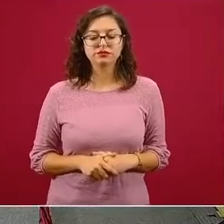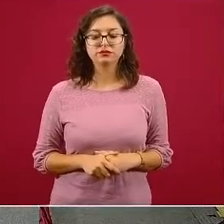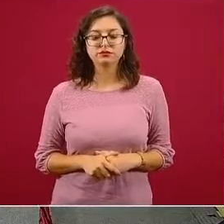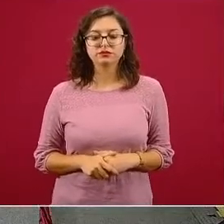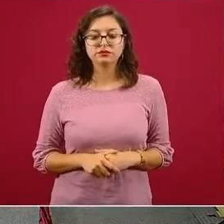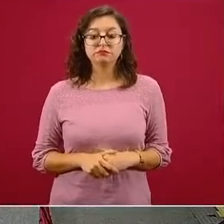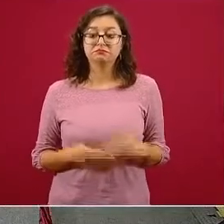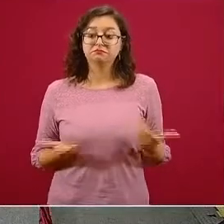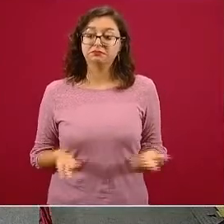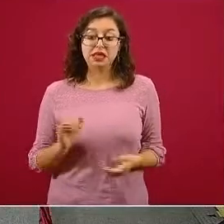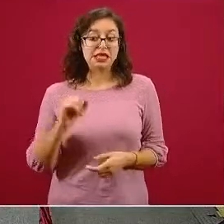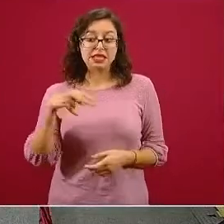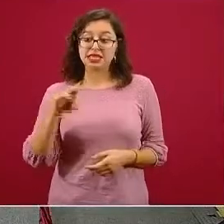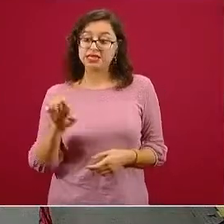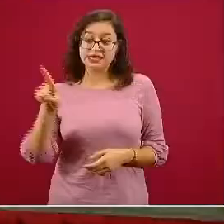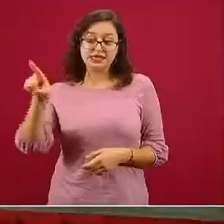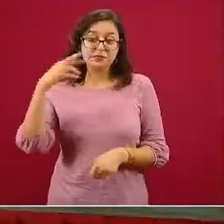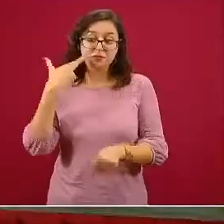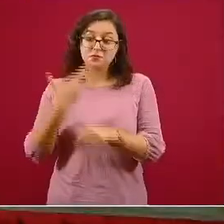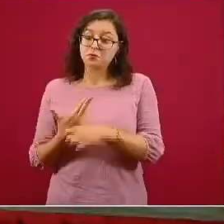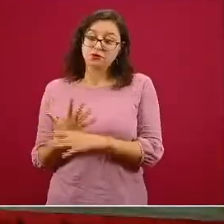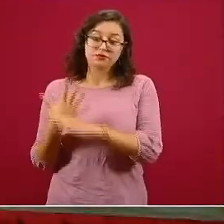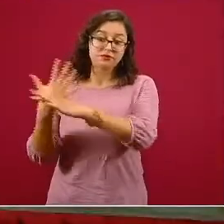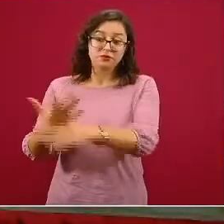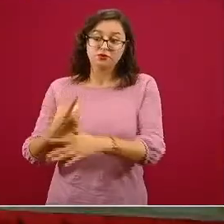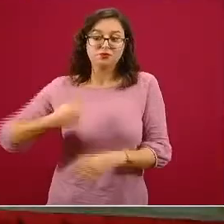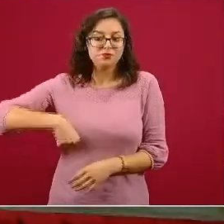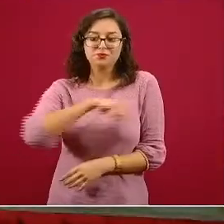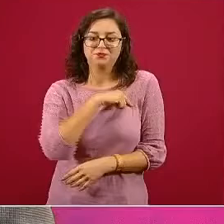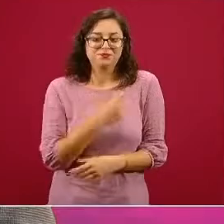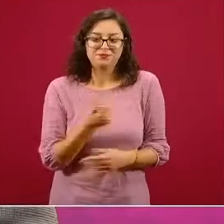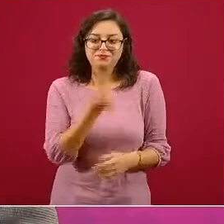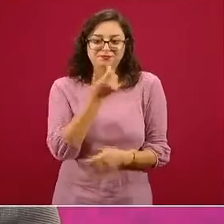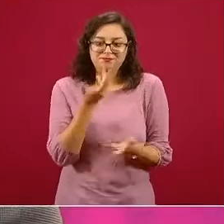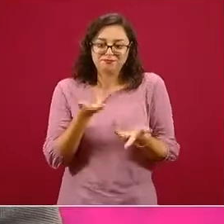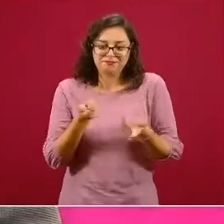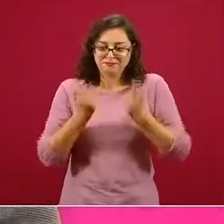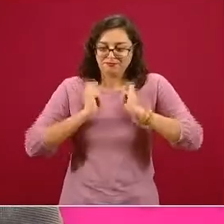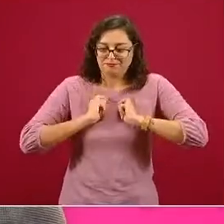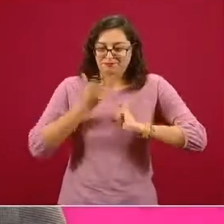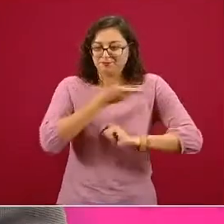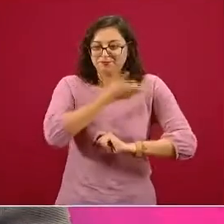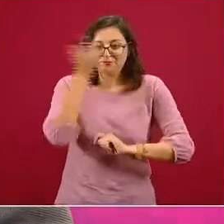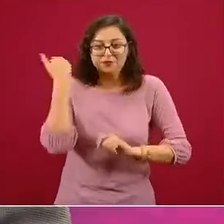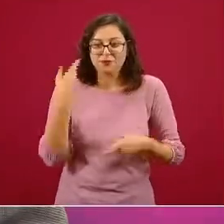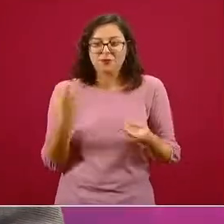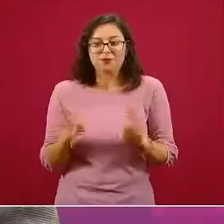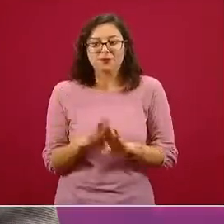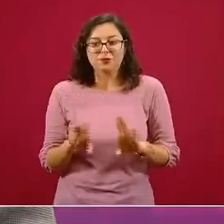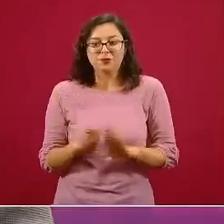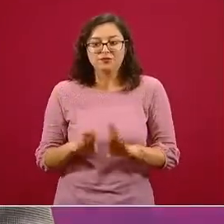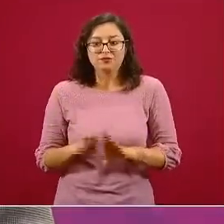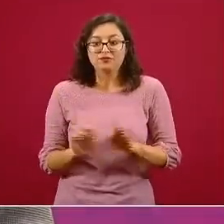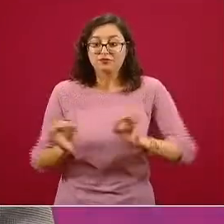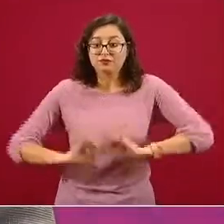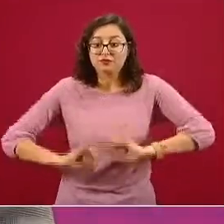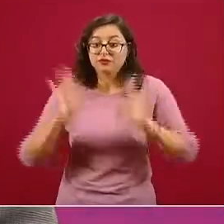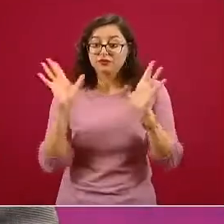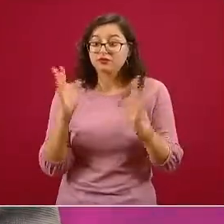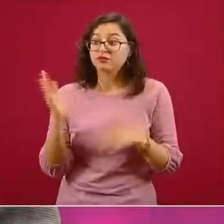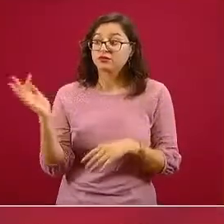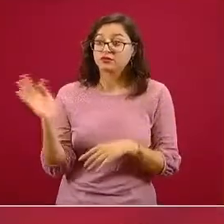Eso le correspondería al INE, no tenemos un conocimiento formal de que este tipo de situaciones se estén considerando o de que pudieran